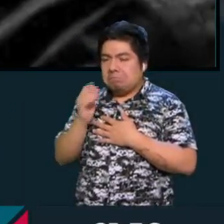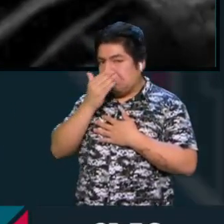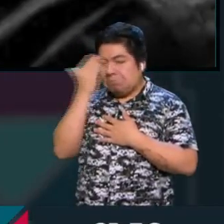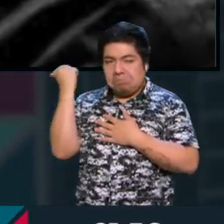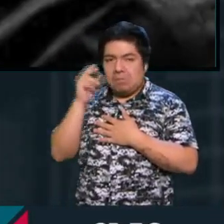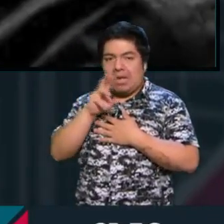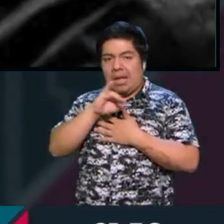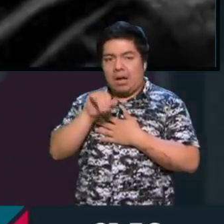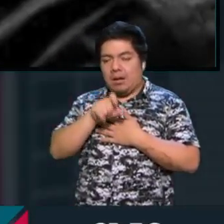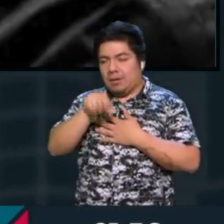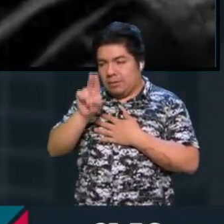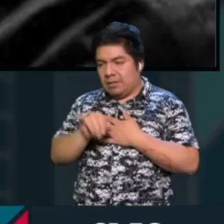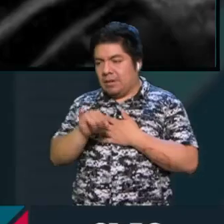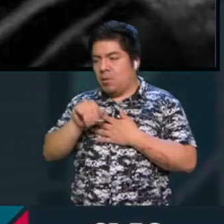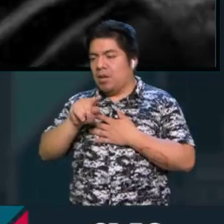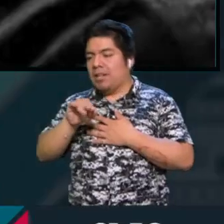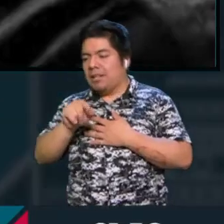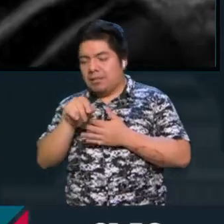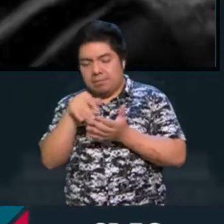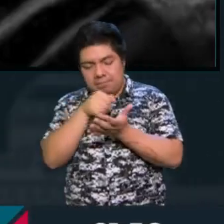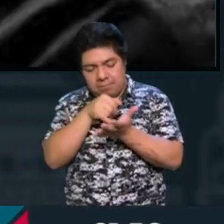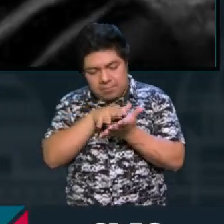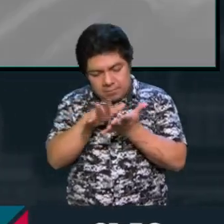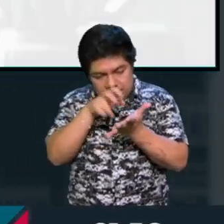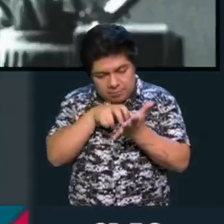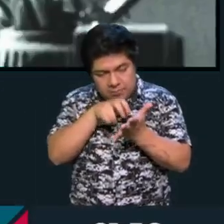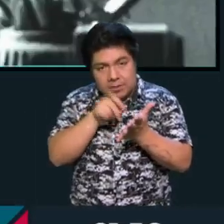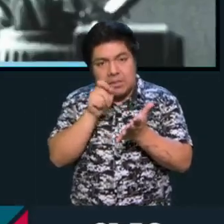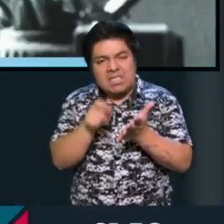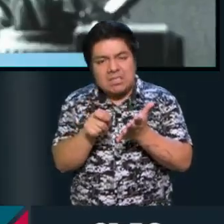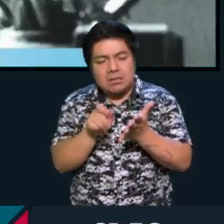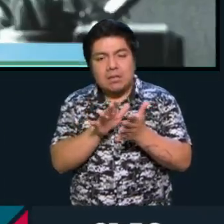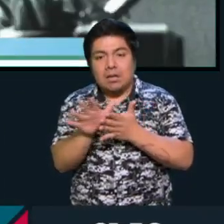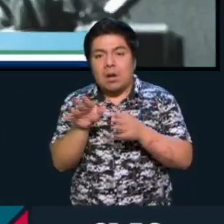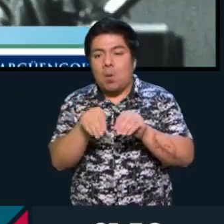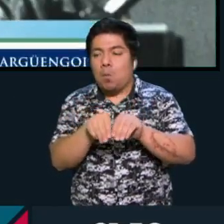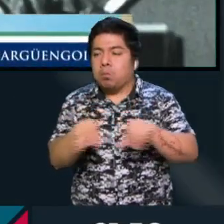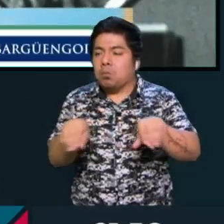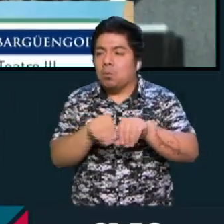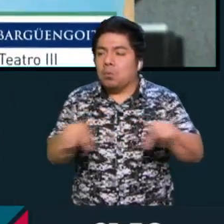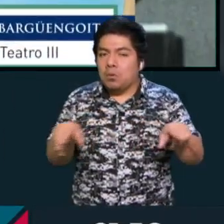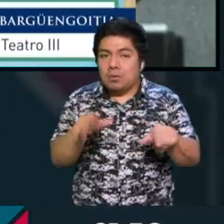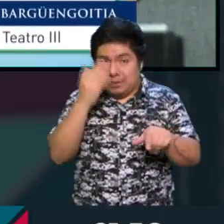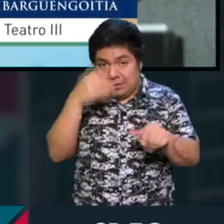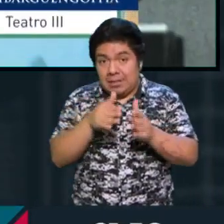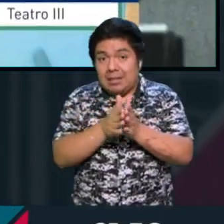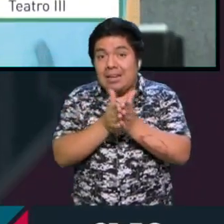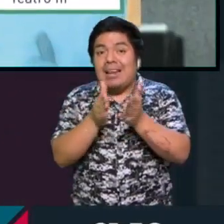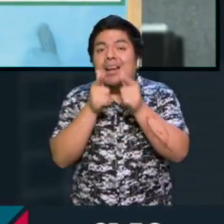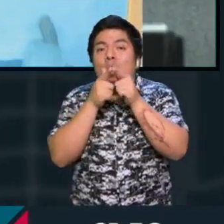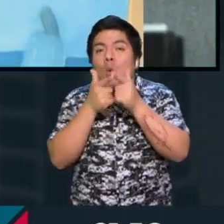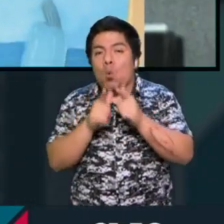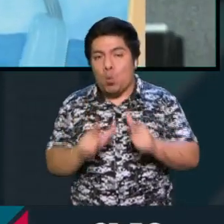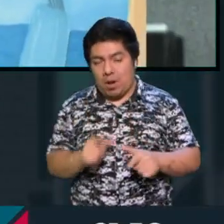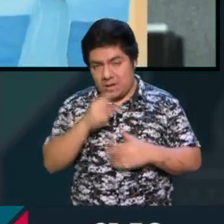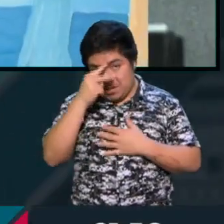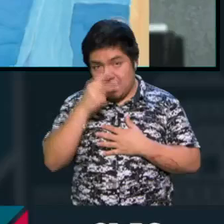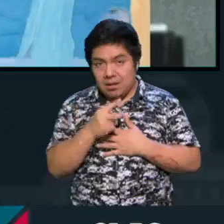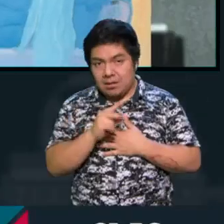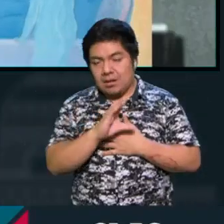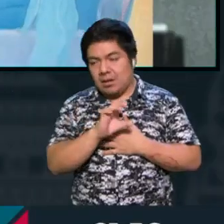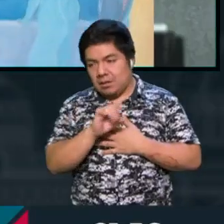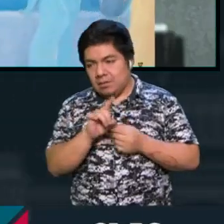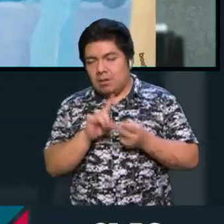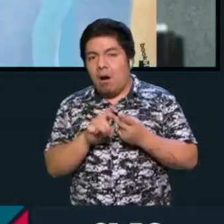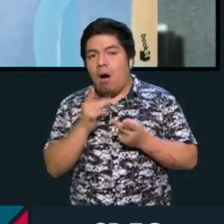Joaquín Mortiz Editores fue fundamental para la publicación de la literatura mexicana. Carlos Fuentes,